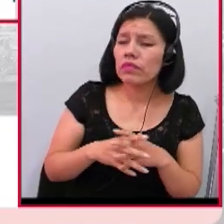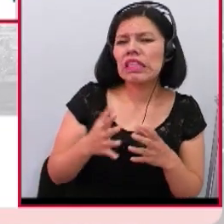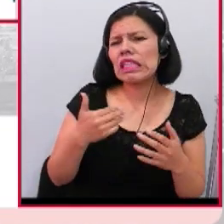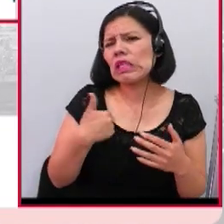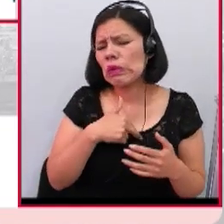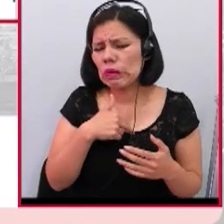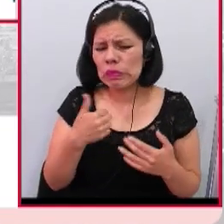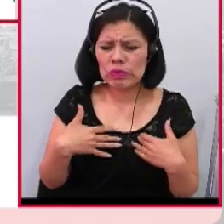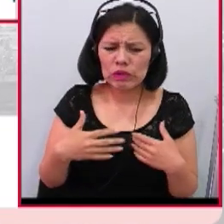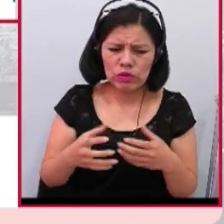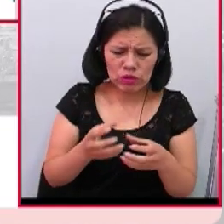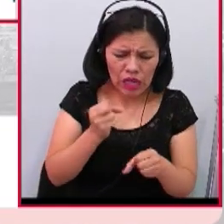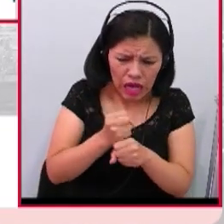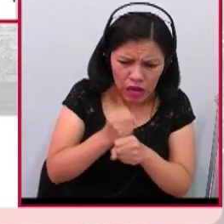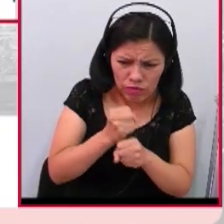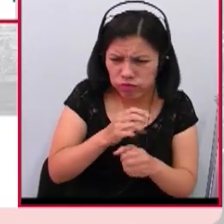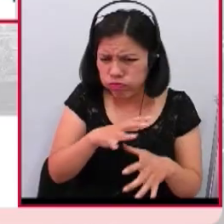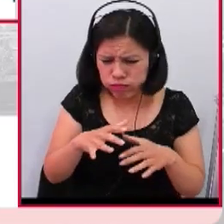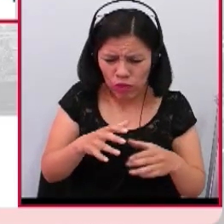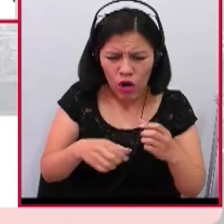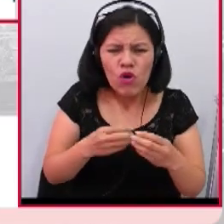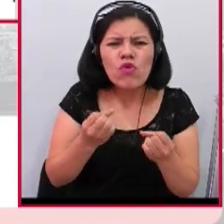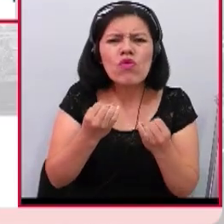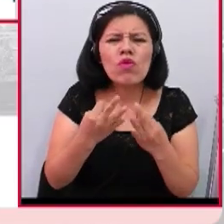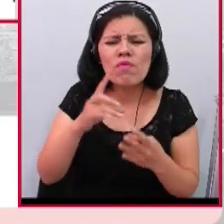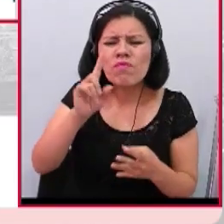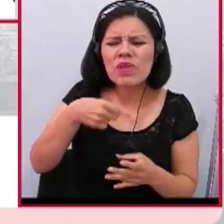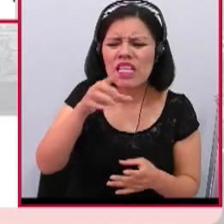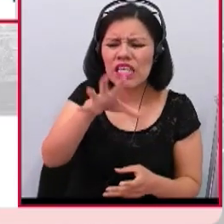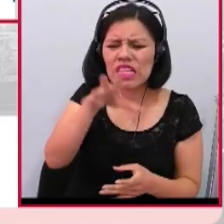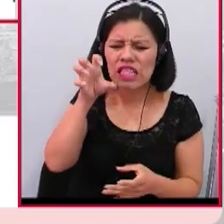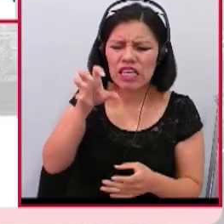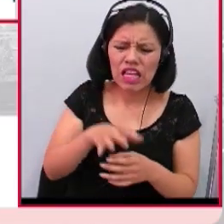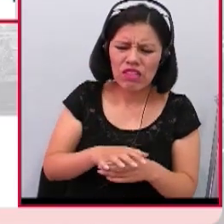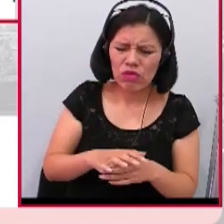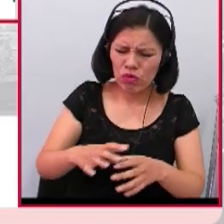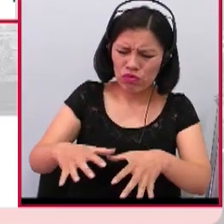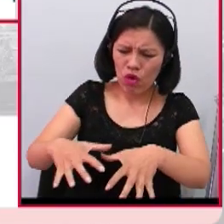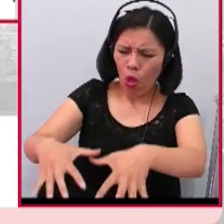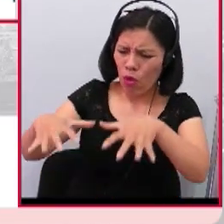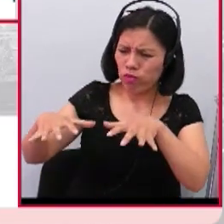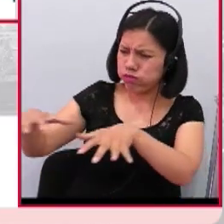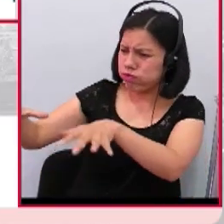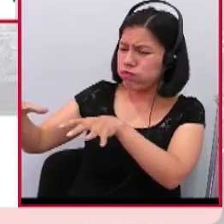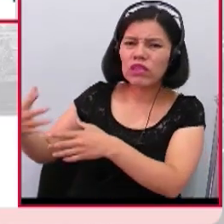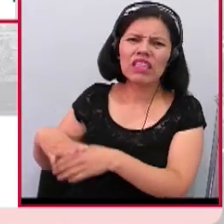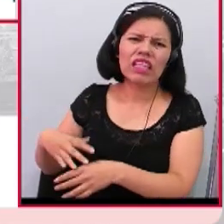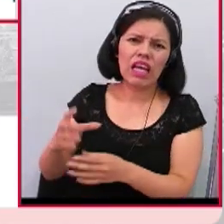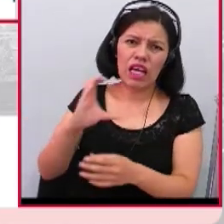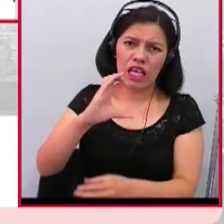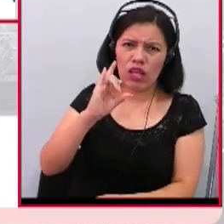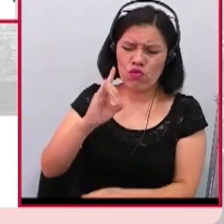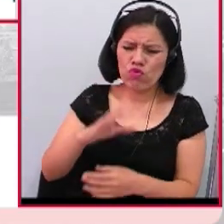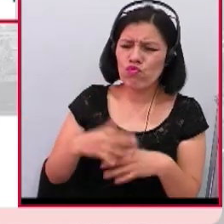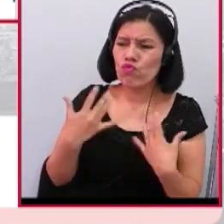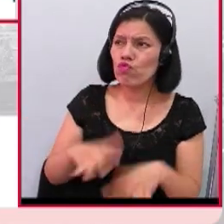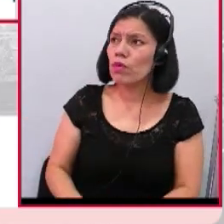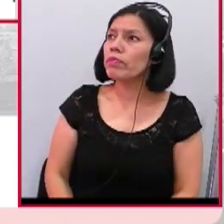produciendo 1.200 toneladas de cobre que va a refinería para ser refinado y luego para venta, ¿no?, específicamente, ¿no? Eso es el producto